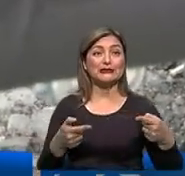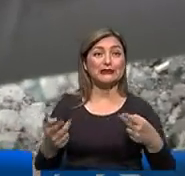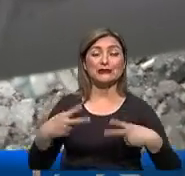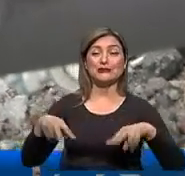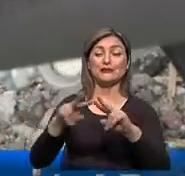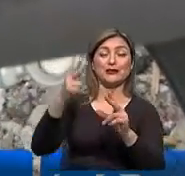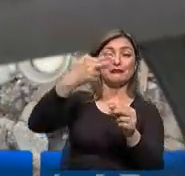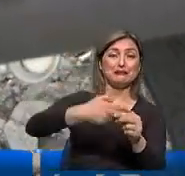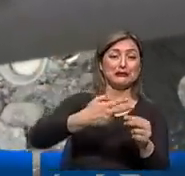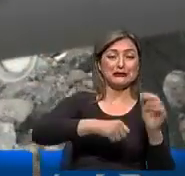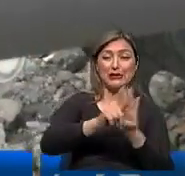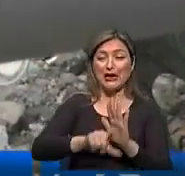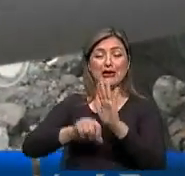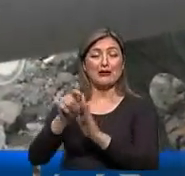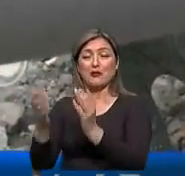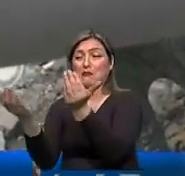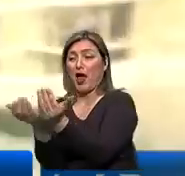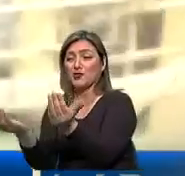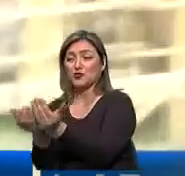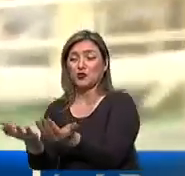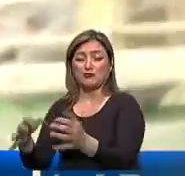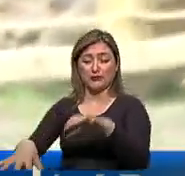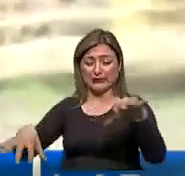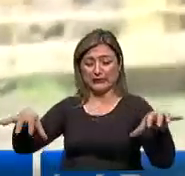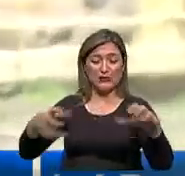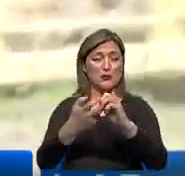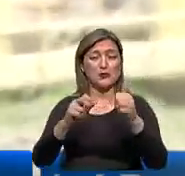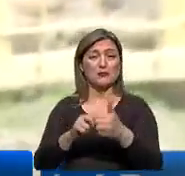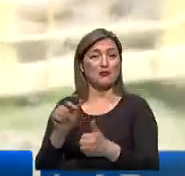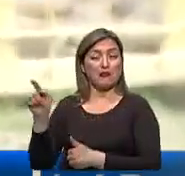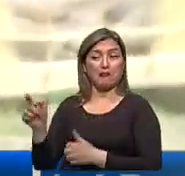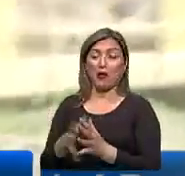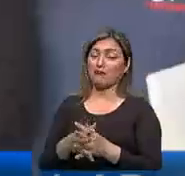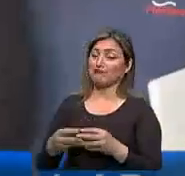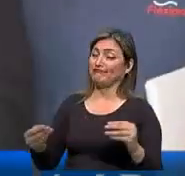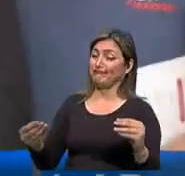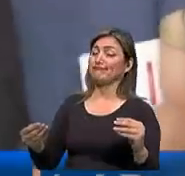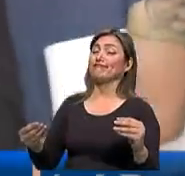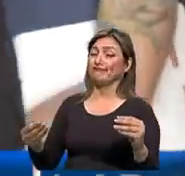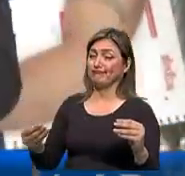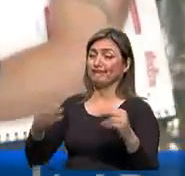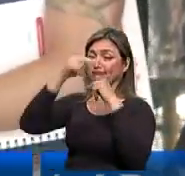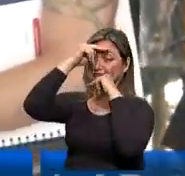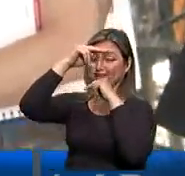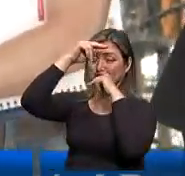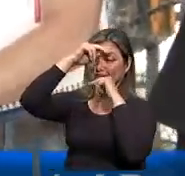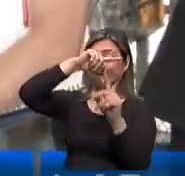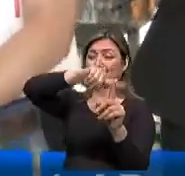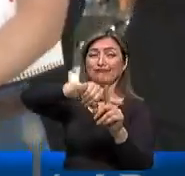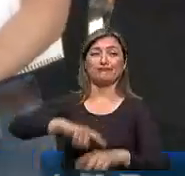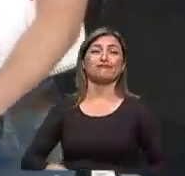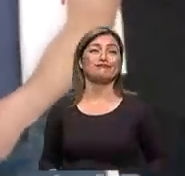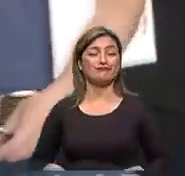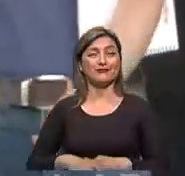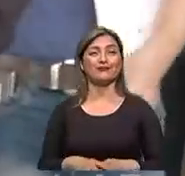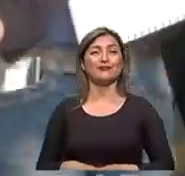precio de los combustibles y por la basura que generamos, sin duda la aparición de esta tecnología es una noticia esperanzadora.